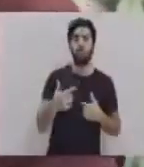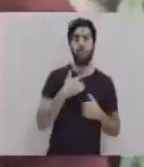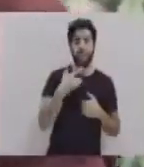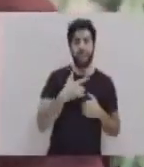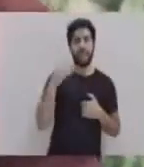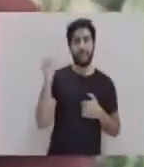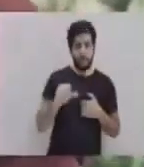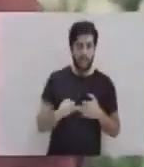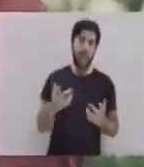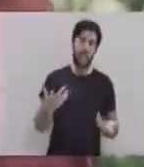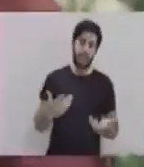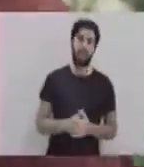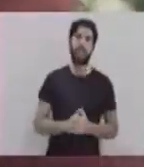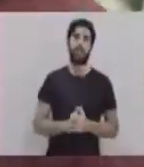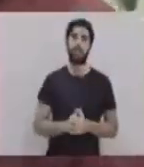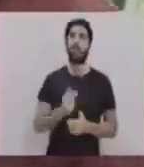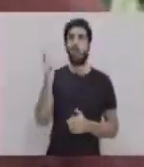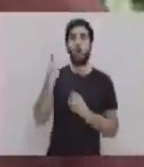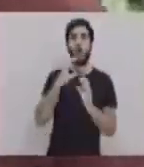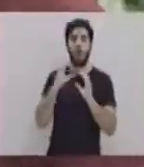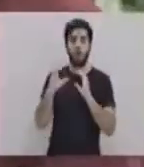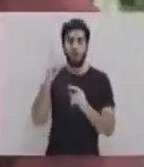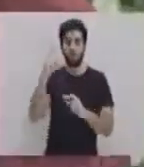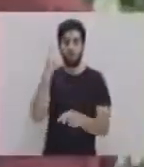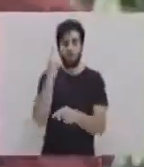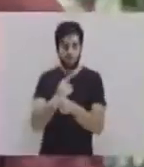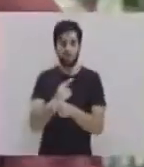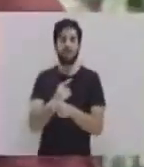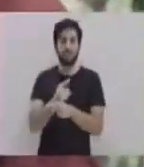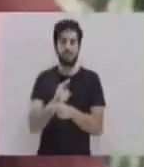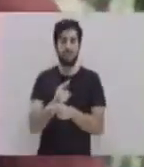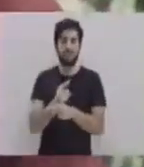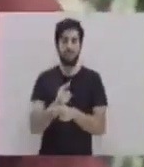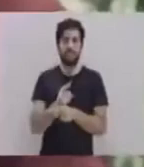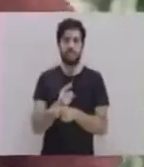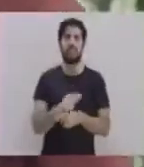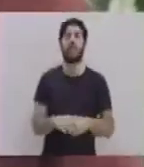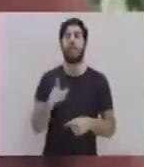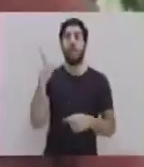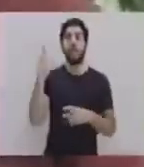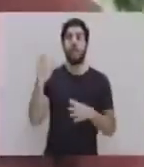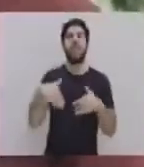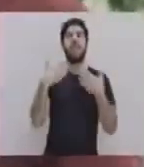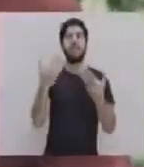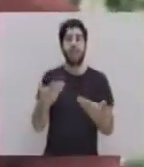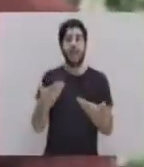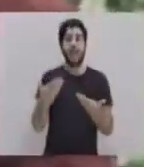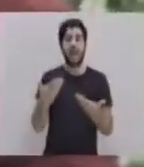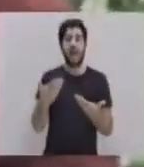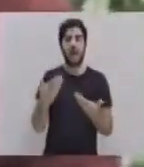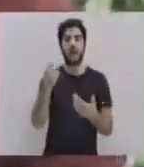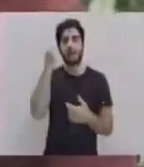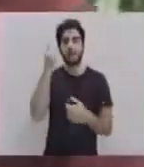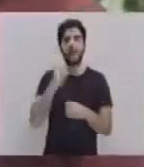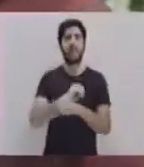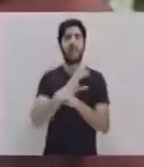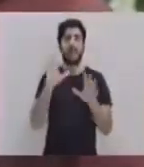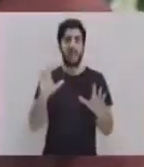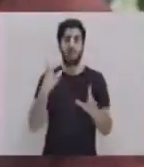qué uno cometió un error o lo que puede pasar, no generalizar tanto, sino hablar más detalladamente de las